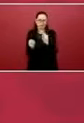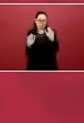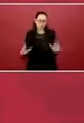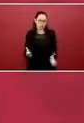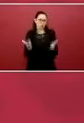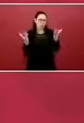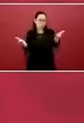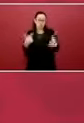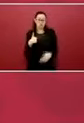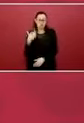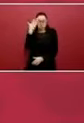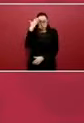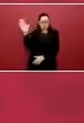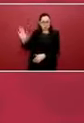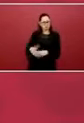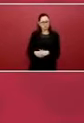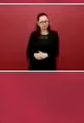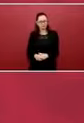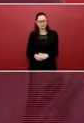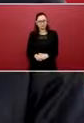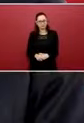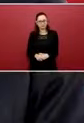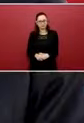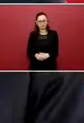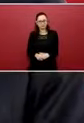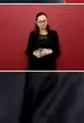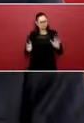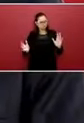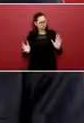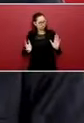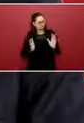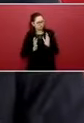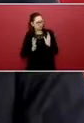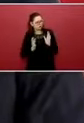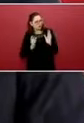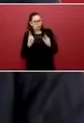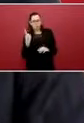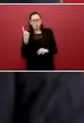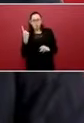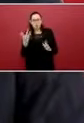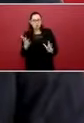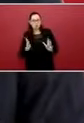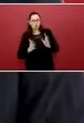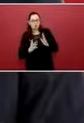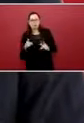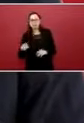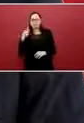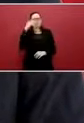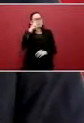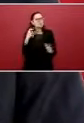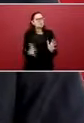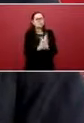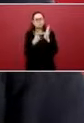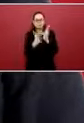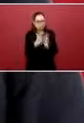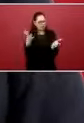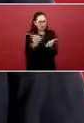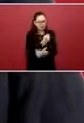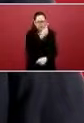Porque hasta se sorprendió uno que siempre participaba, sacaba el primer